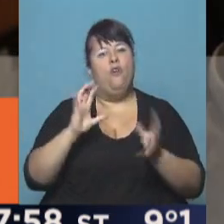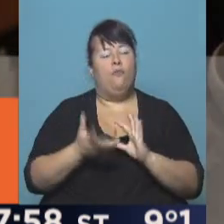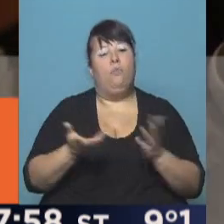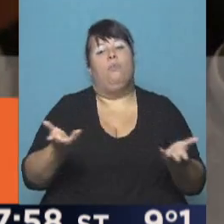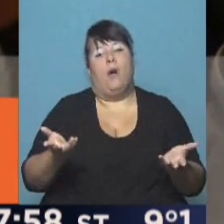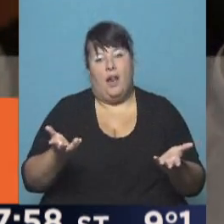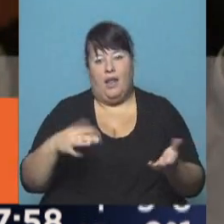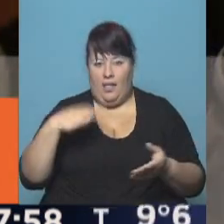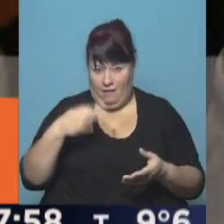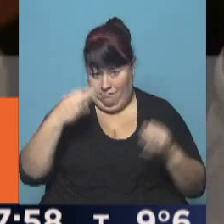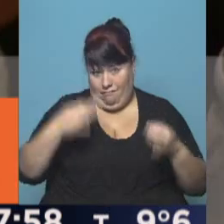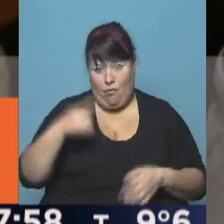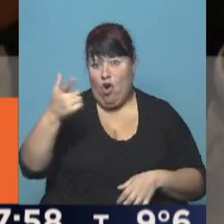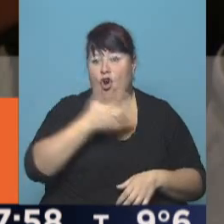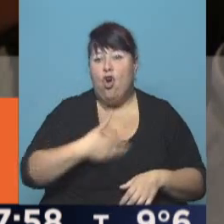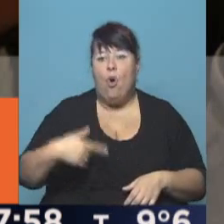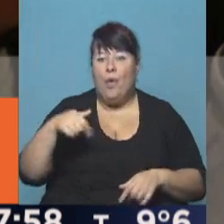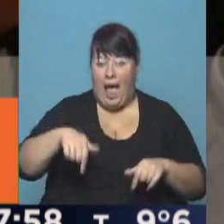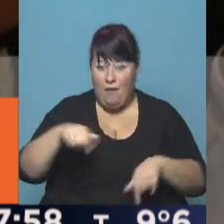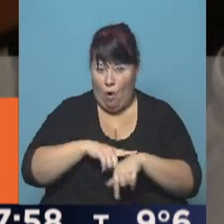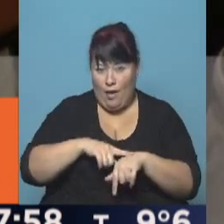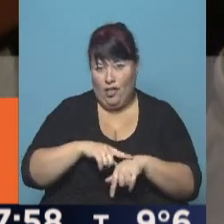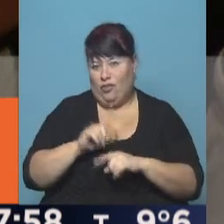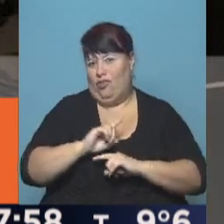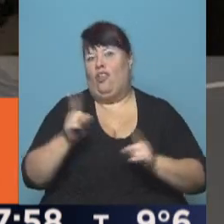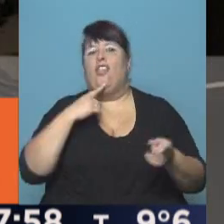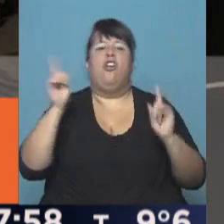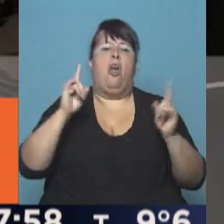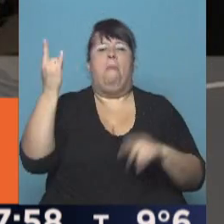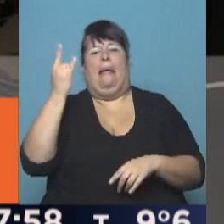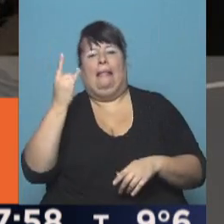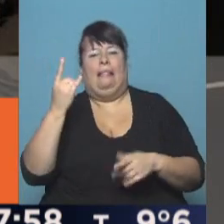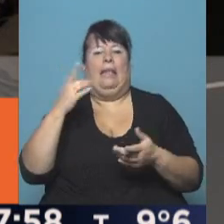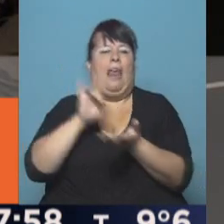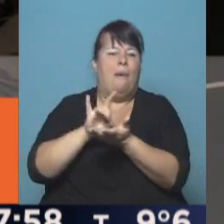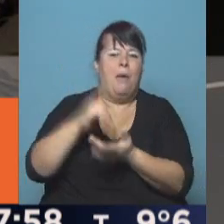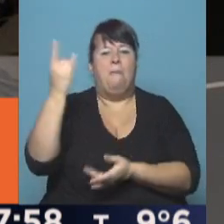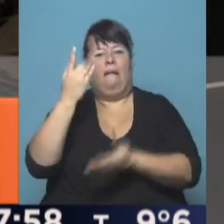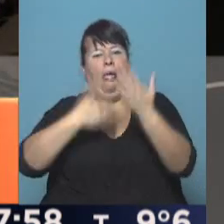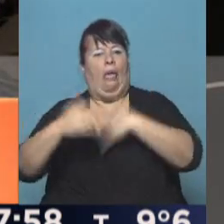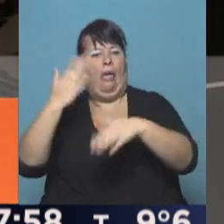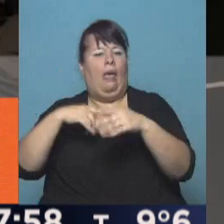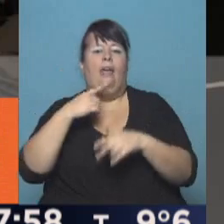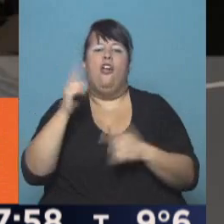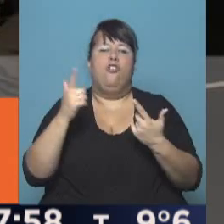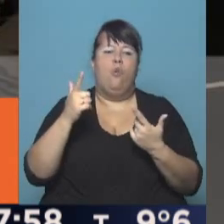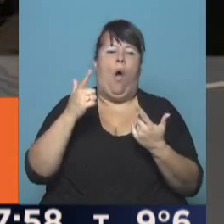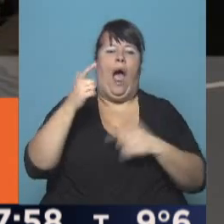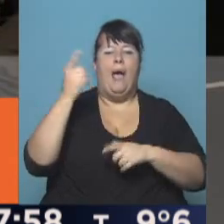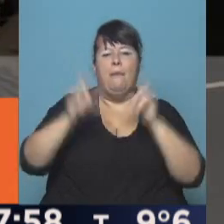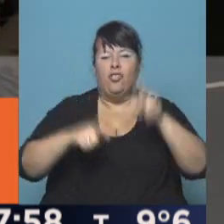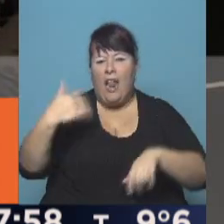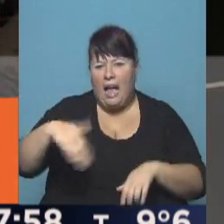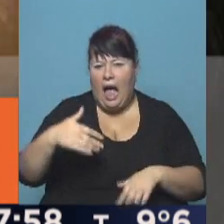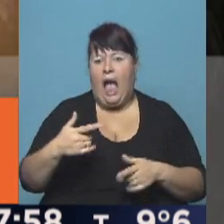bueno, que afirma que esto que está pasando no está pasando, que es mentira que haya despidos, que es mentira que haya más gente en la